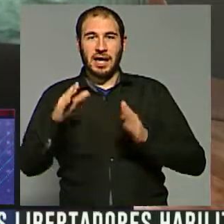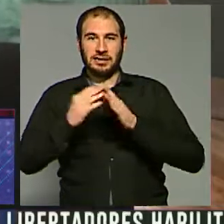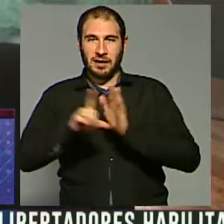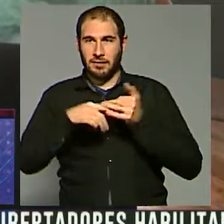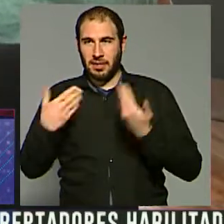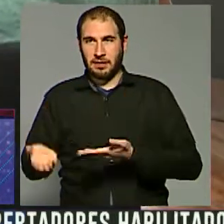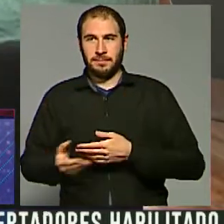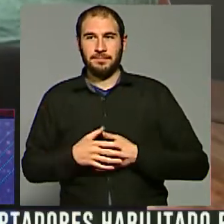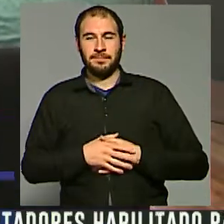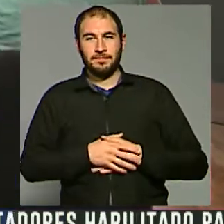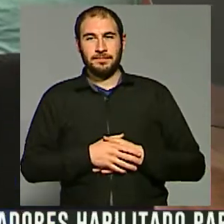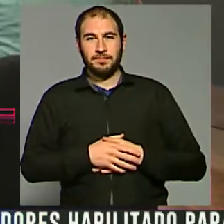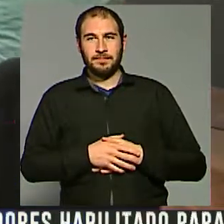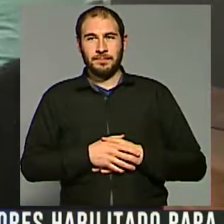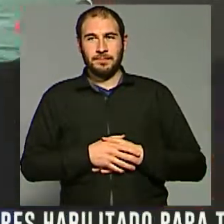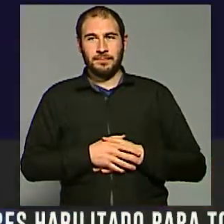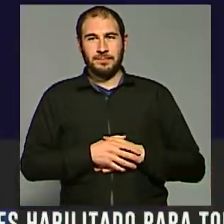legislatura.